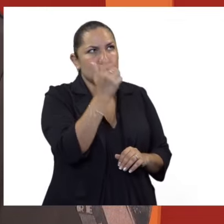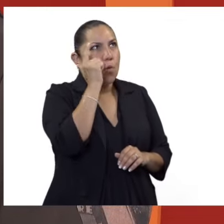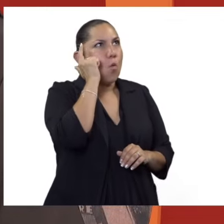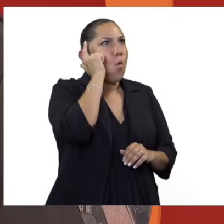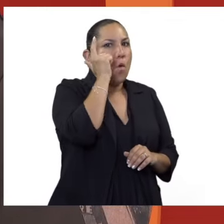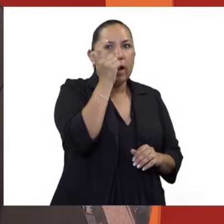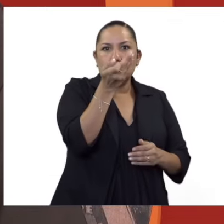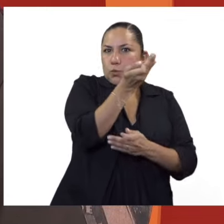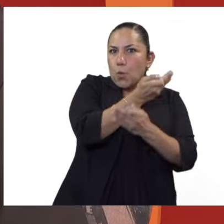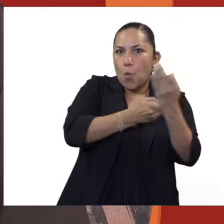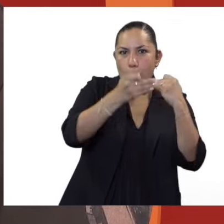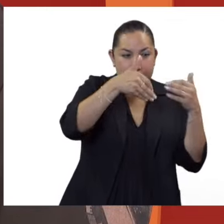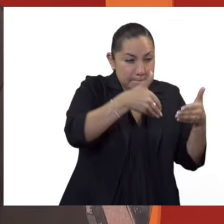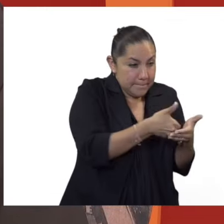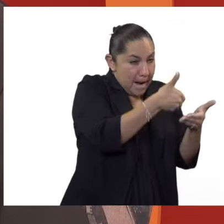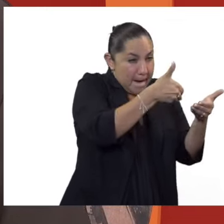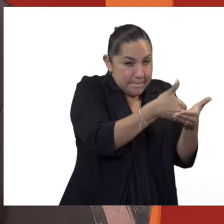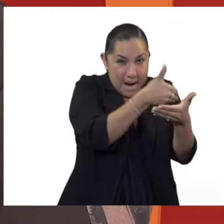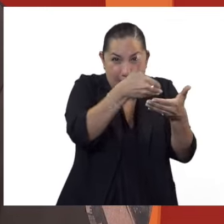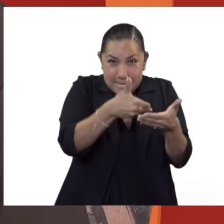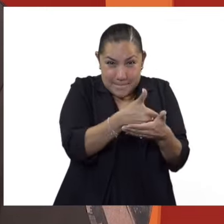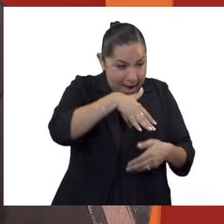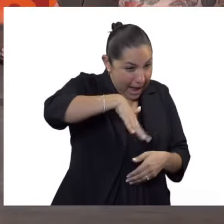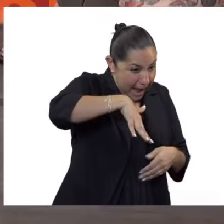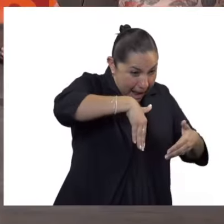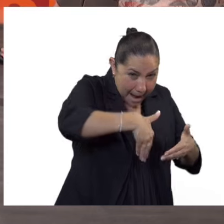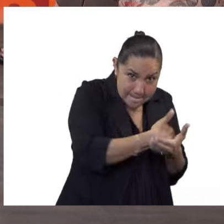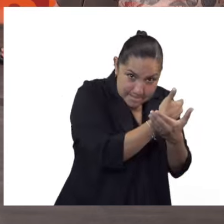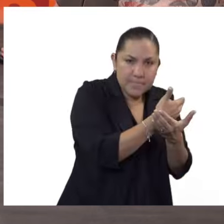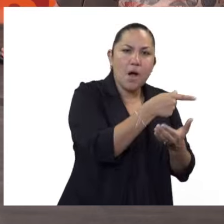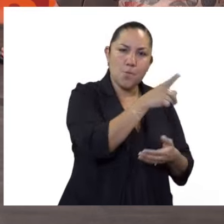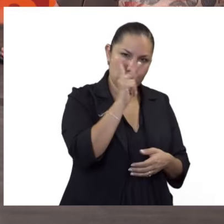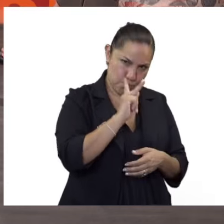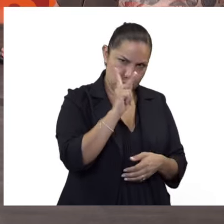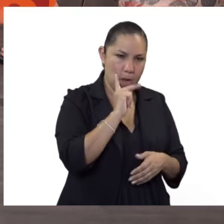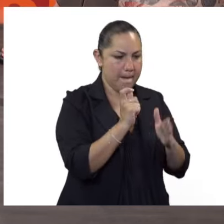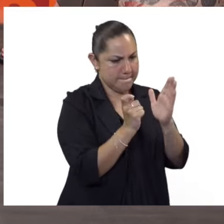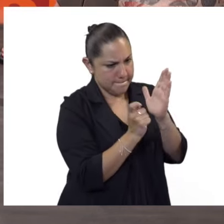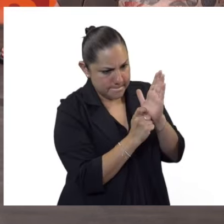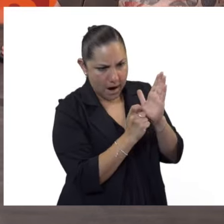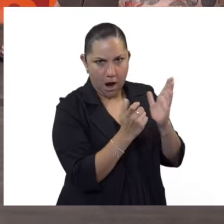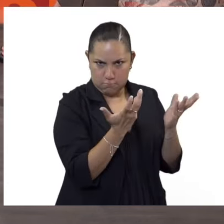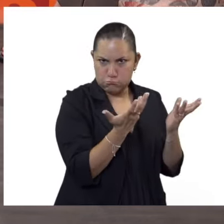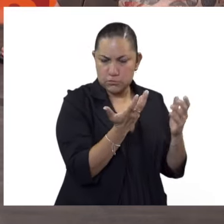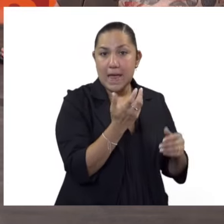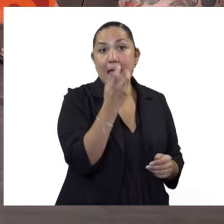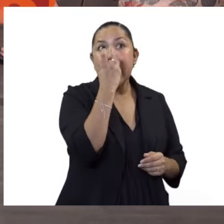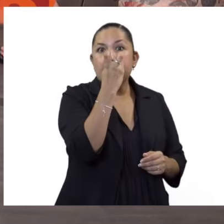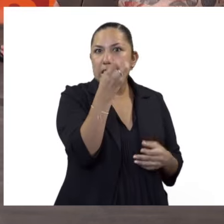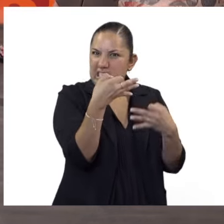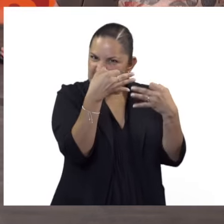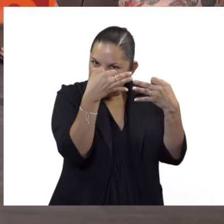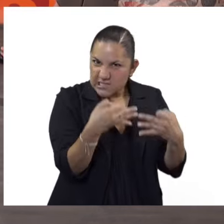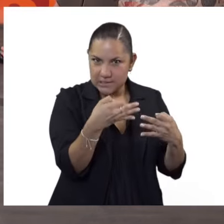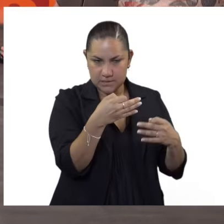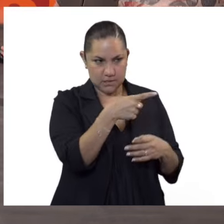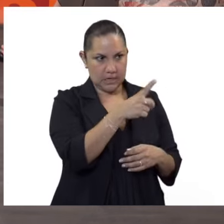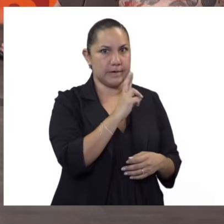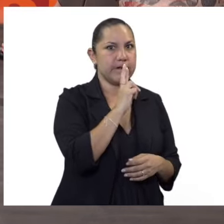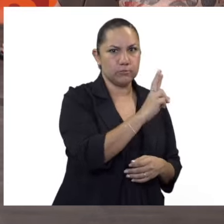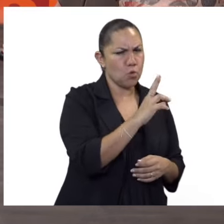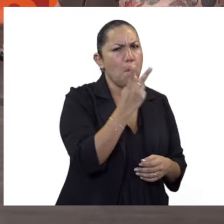a todos los recién nacidos claro esta prueba no da un diagnóstico pero sí puede este determinar si